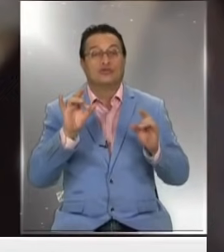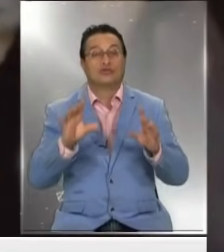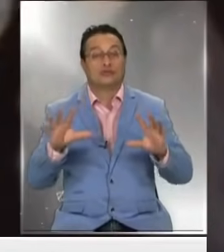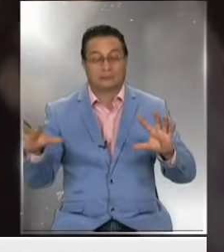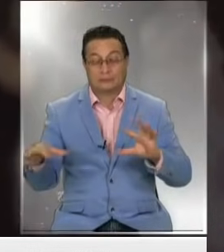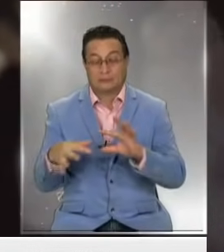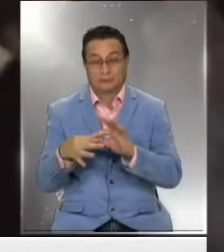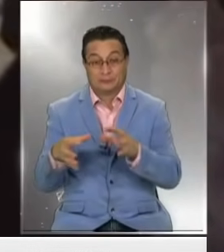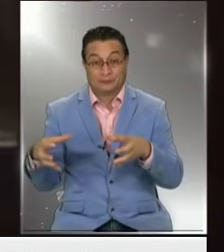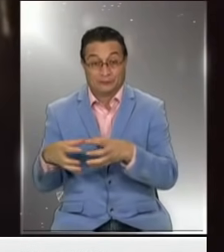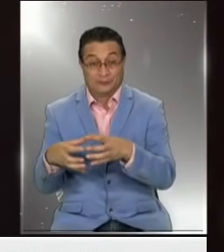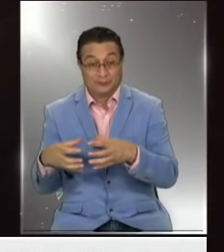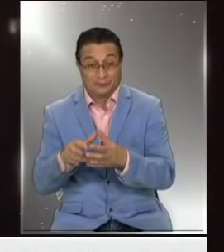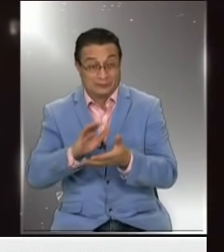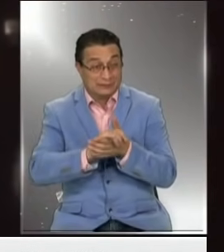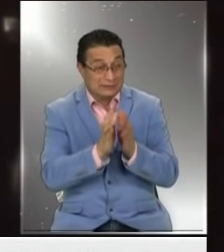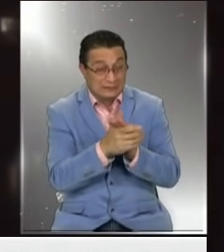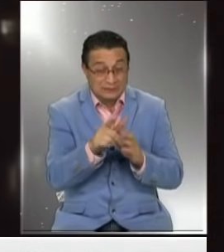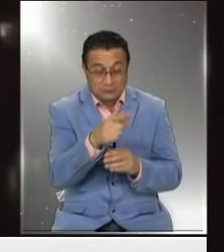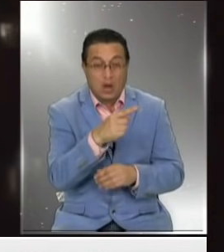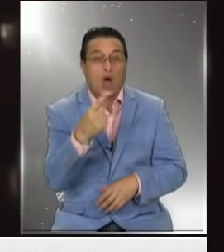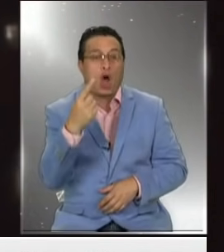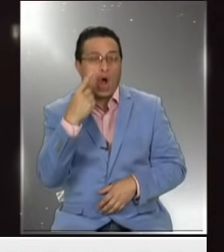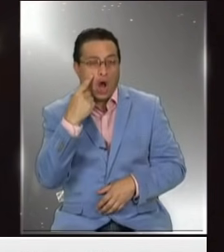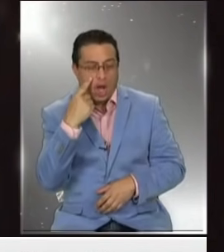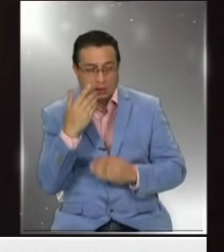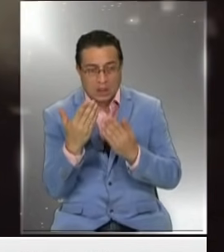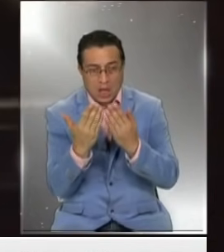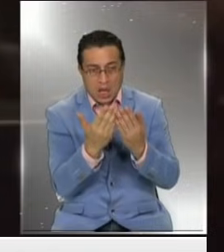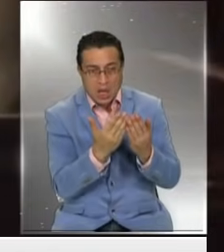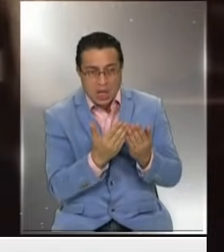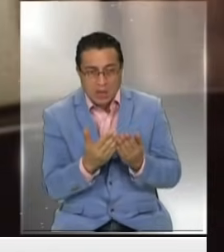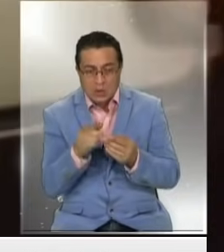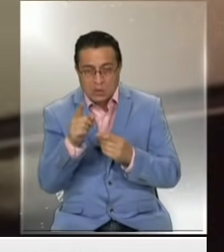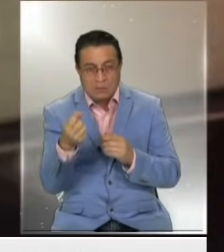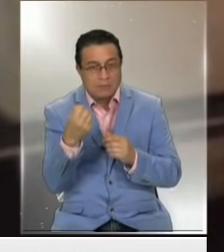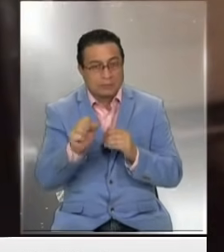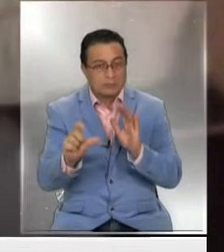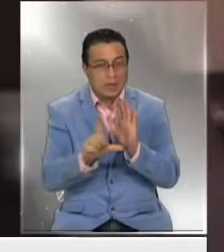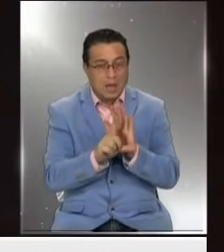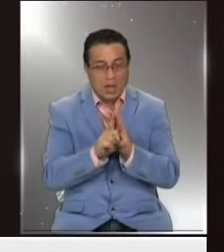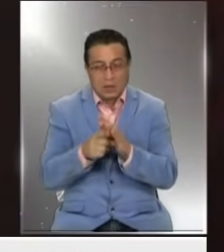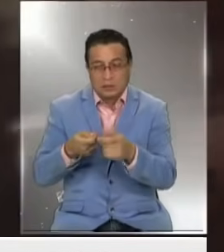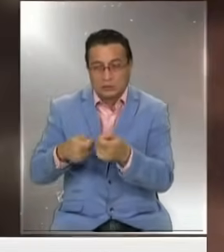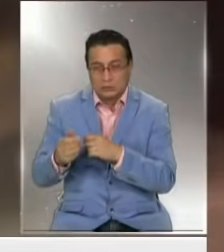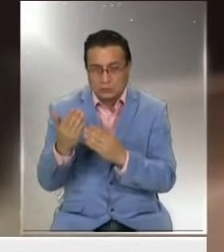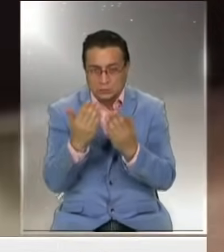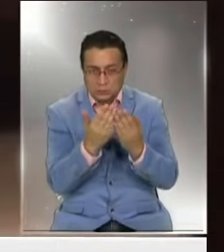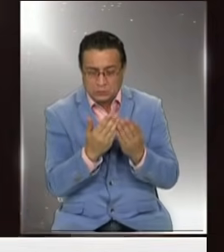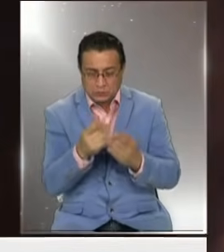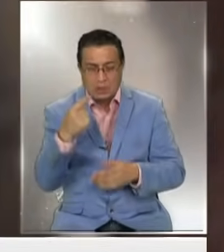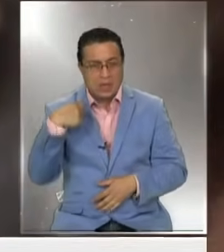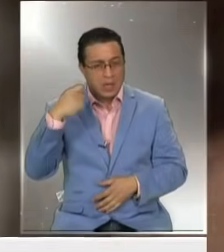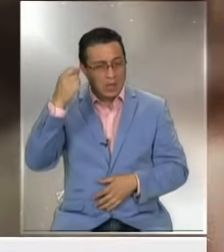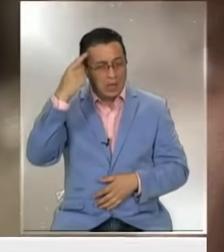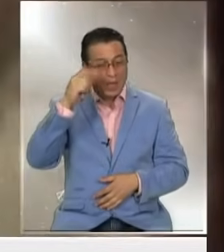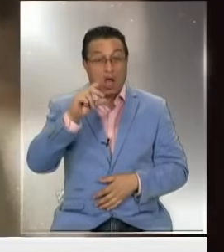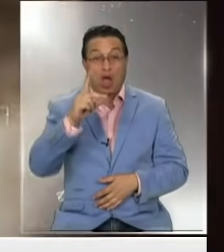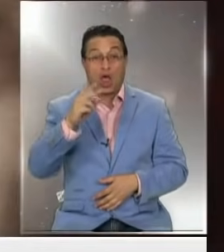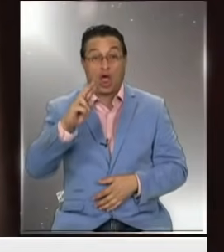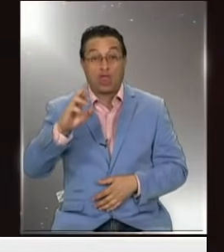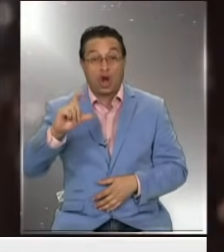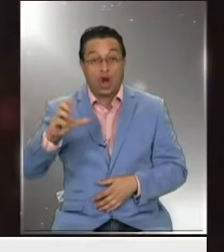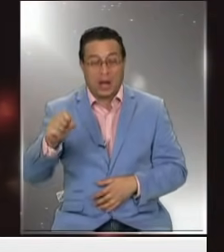que las organizaciones criminales conocen y estudian el mercado ilegal del tráfico de drogas y entienden que las drogas de